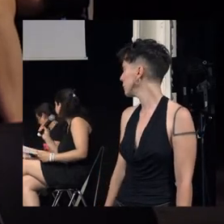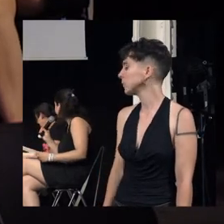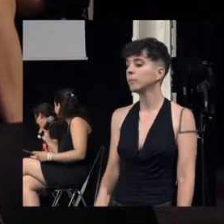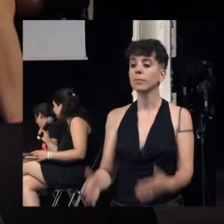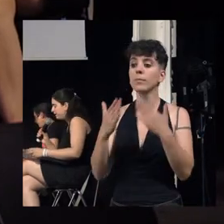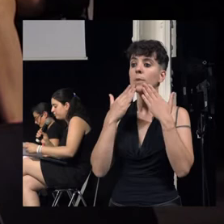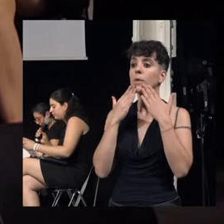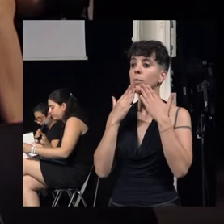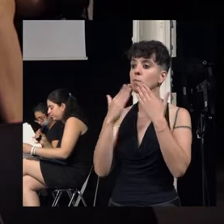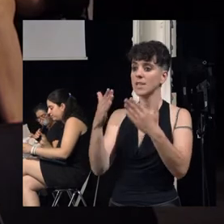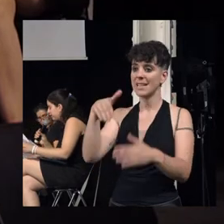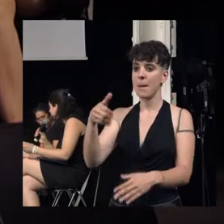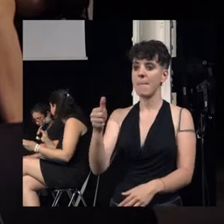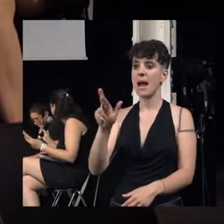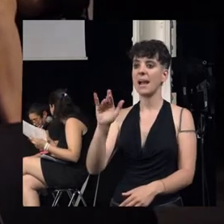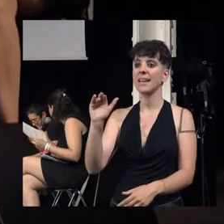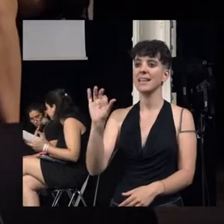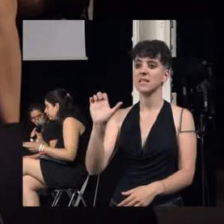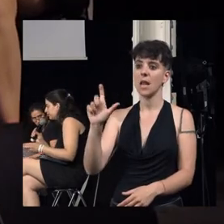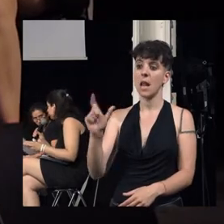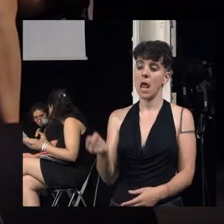Muchas gracias, Marisela, por tan